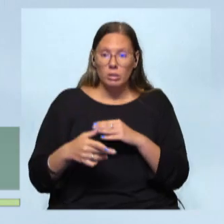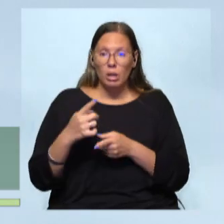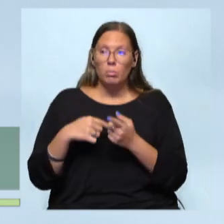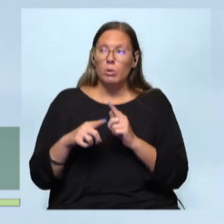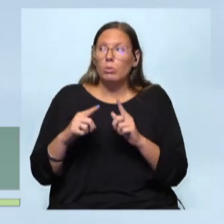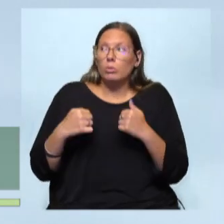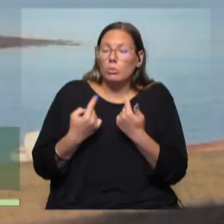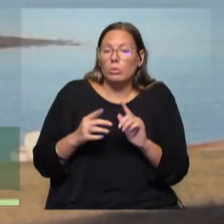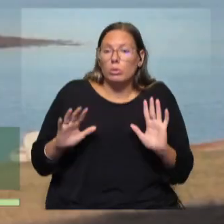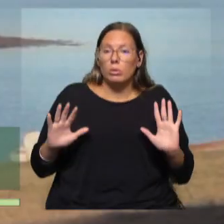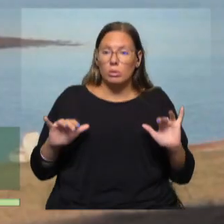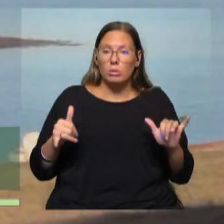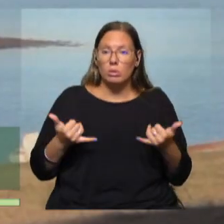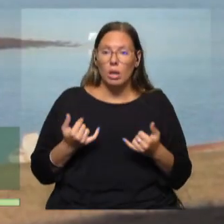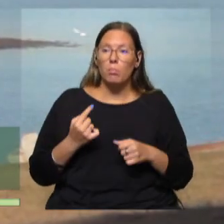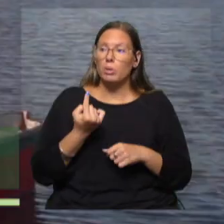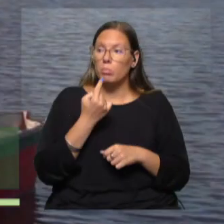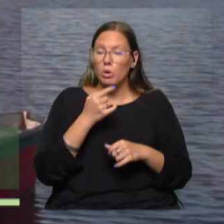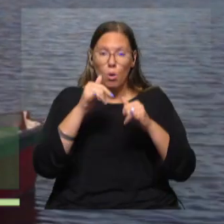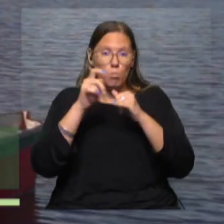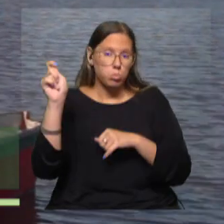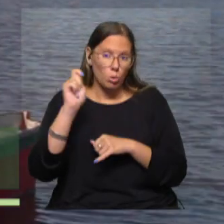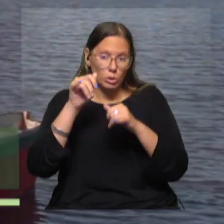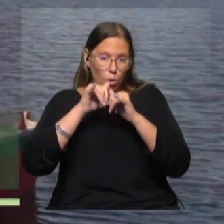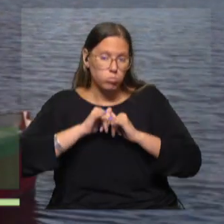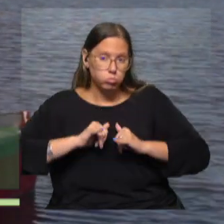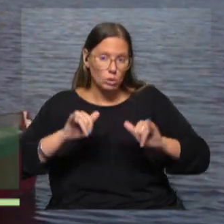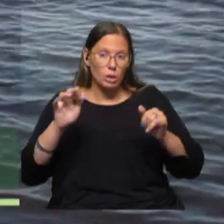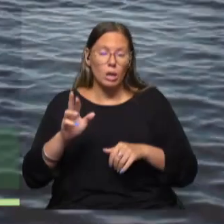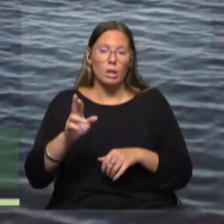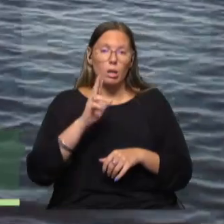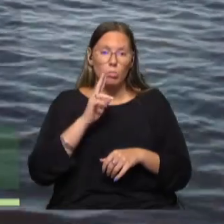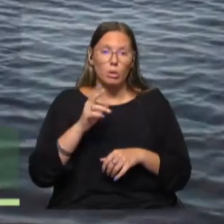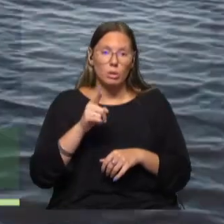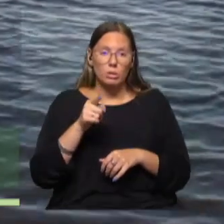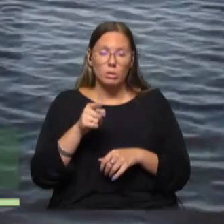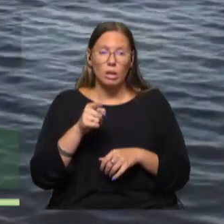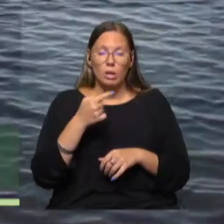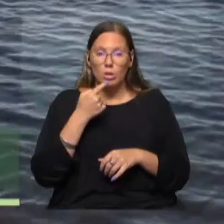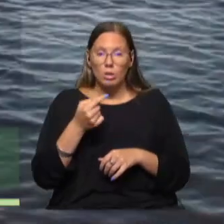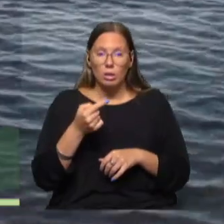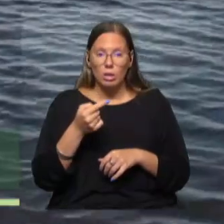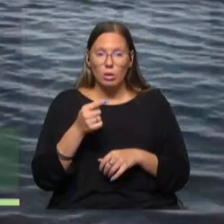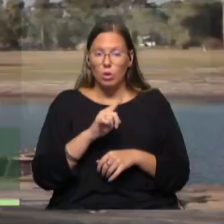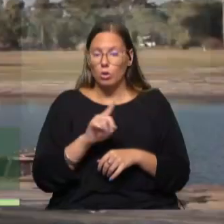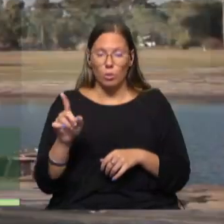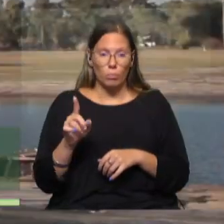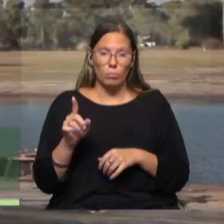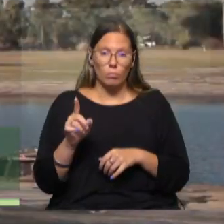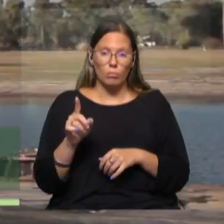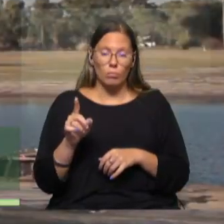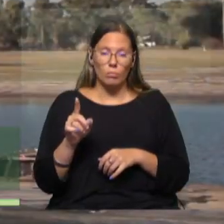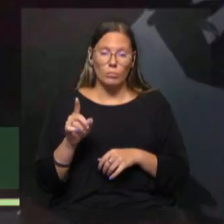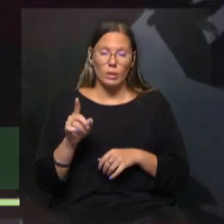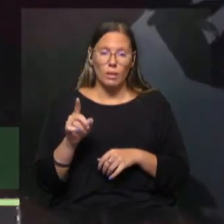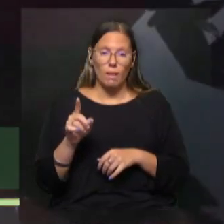Nosotros ya primero nos manifestamos públicamente que la contestación de que a la plataforma que nos mandaron le dijimos que no. Y